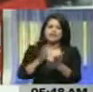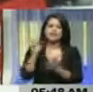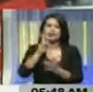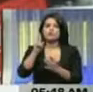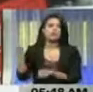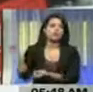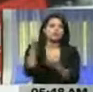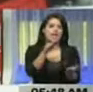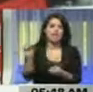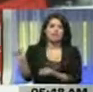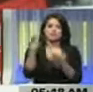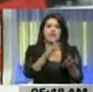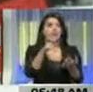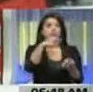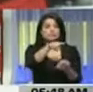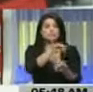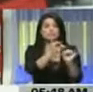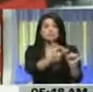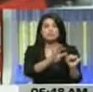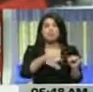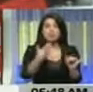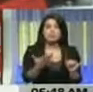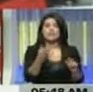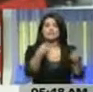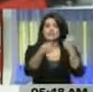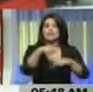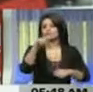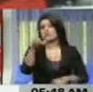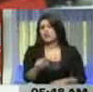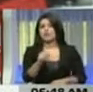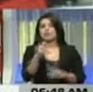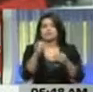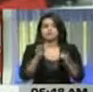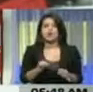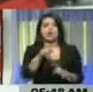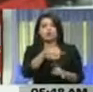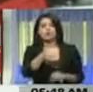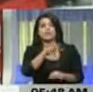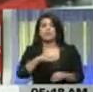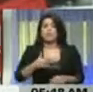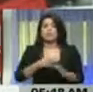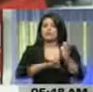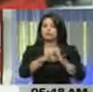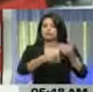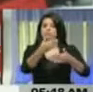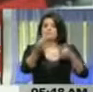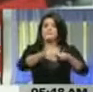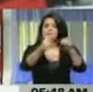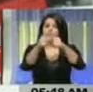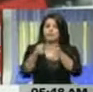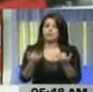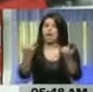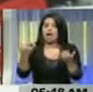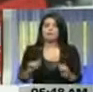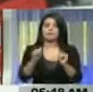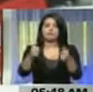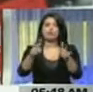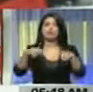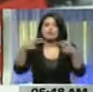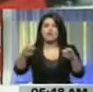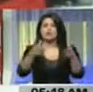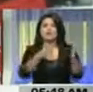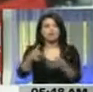trigo y se lo está colocando en sus panaderías a precio preferencial para que usted produzca pan. Así que una nueva ofensiva de la gran misión de